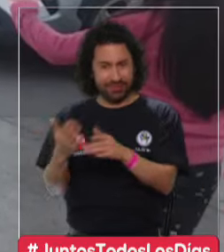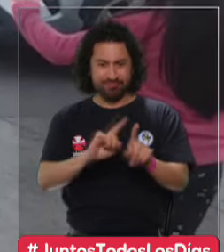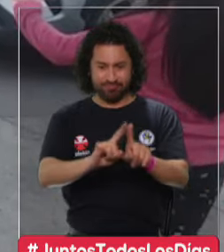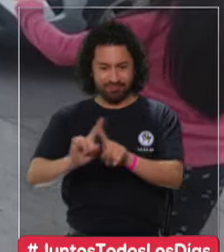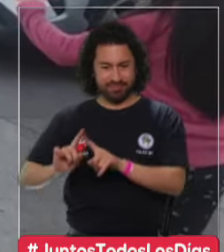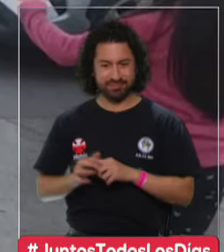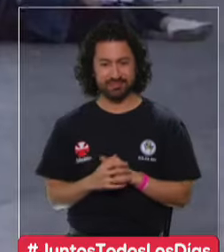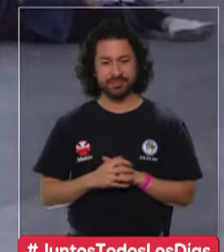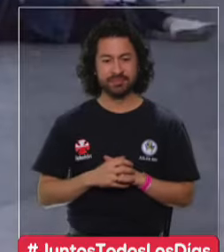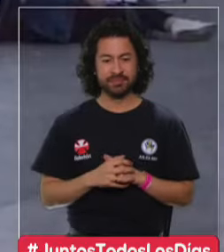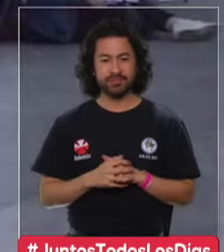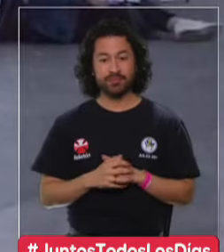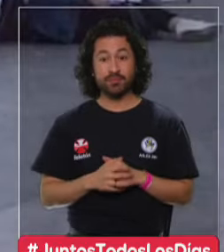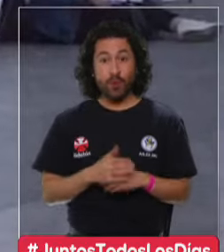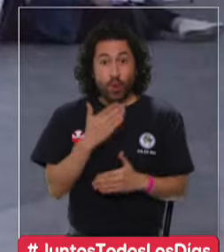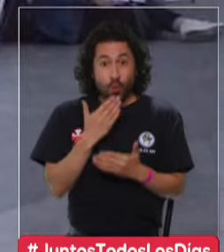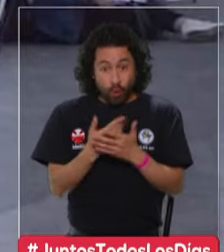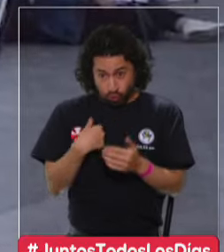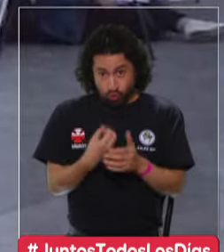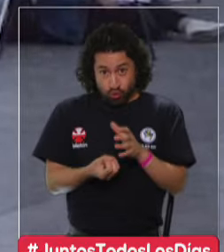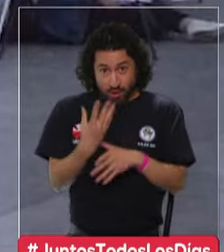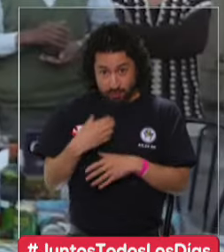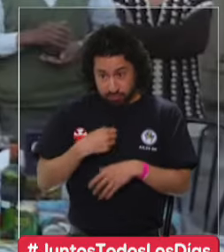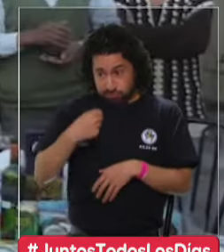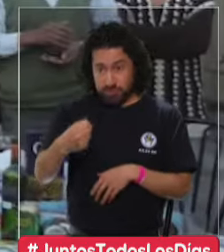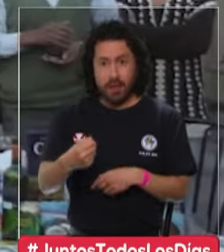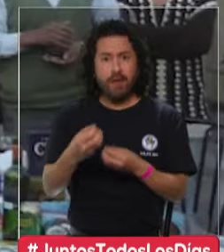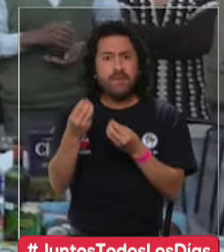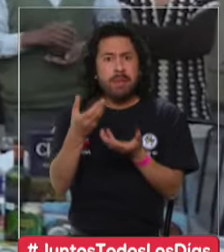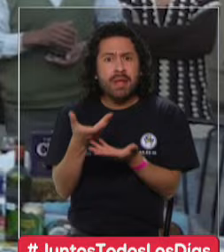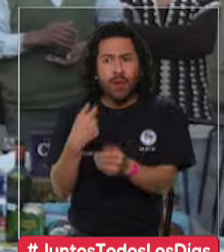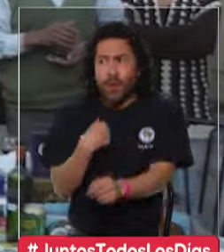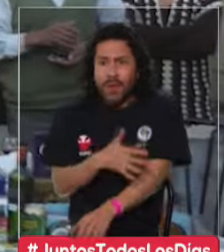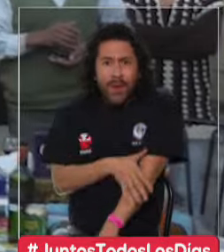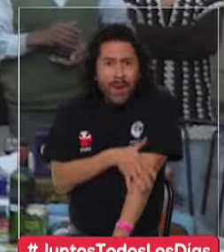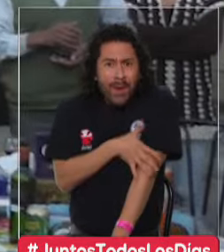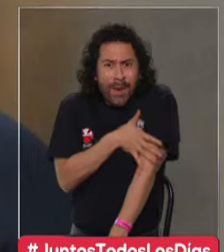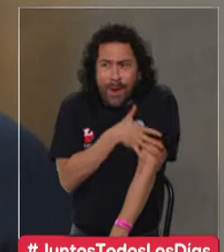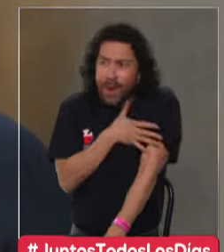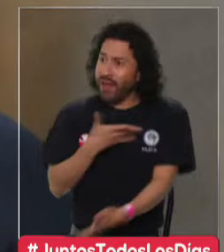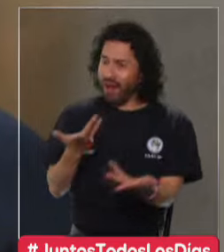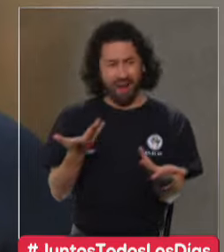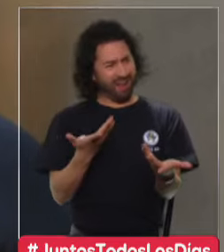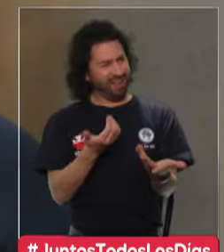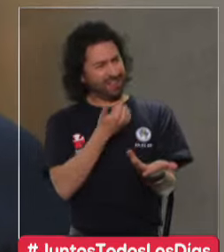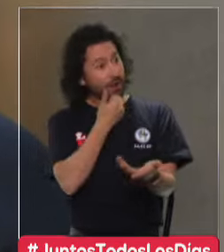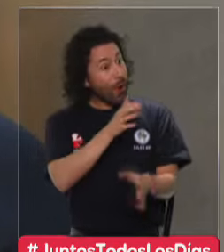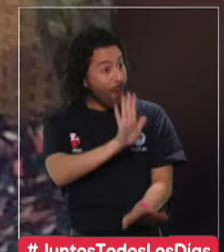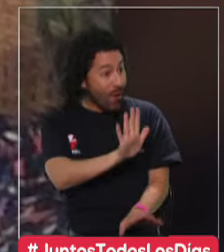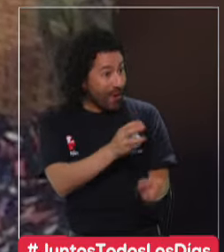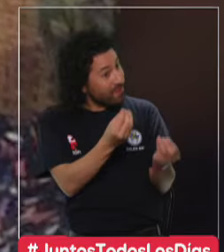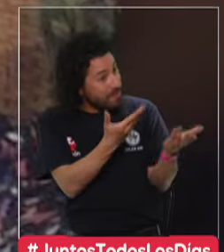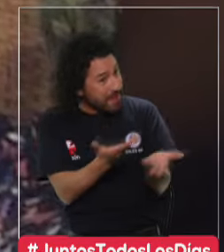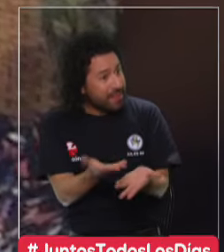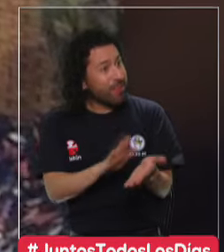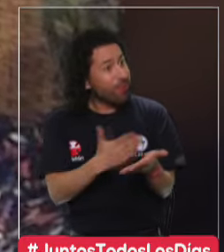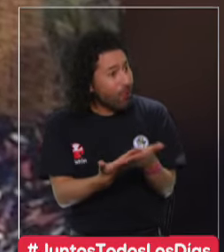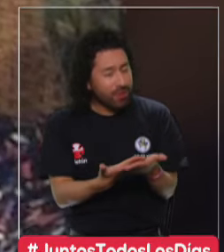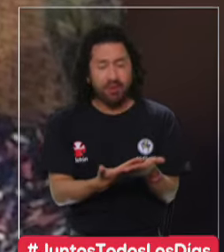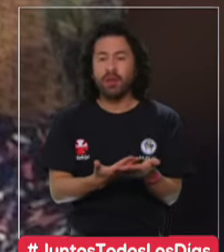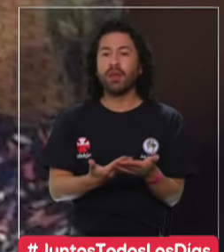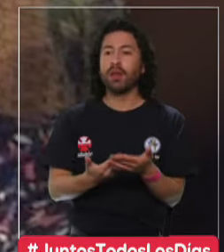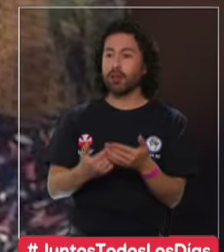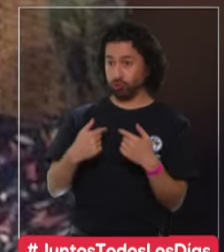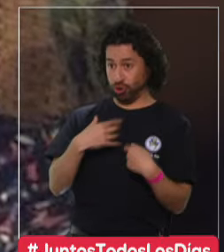Está llenando la mesita. Cuando recién llegamos, la bienvenida fue muy de piel. Muy vecina, qué bueno que llegó, ¿de dónde vienen? Tienen dos